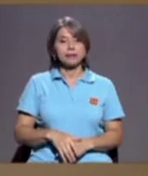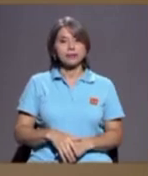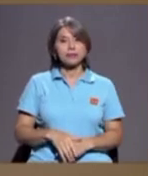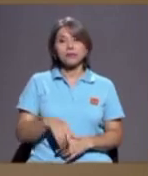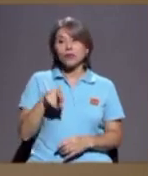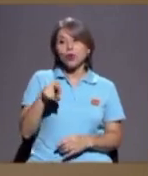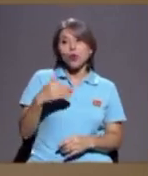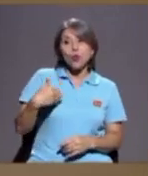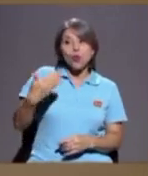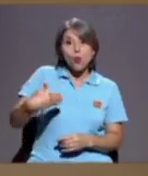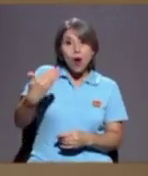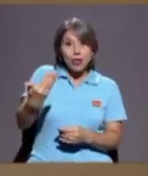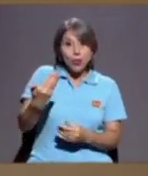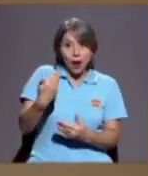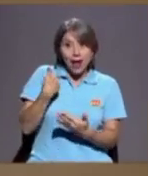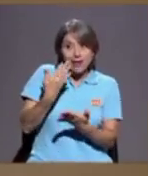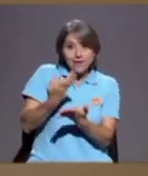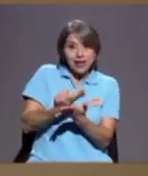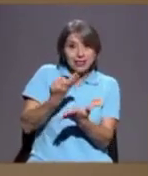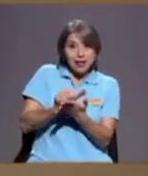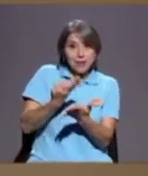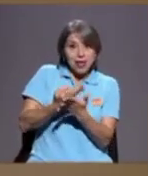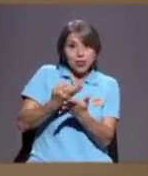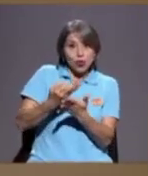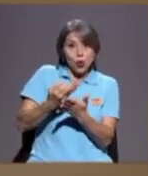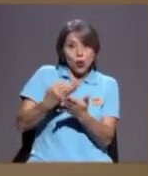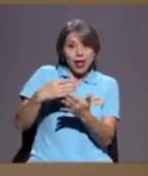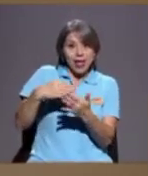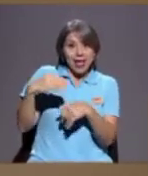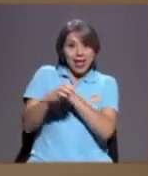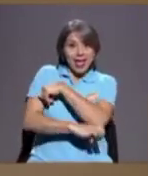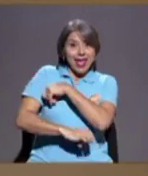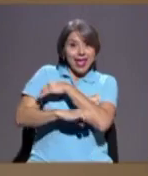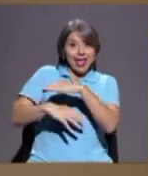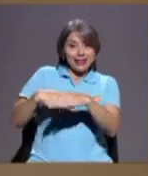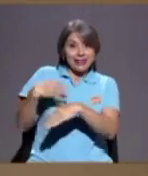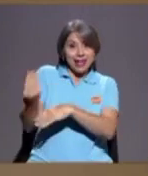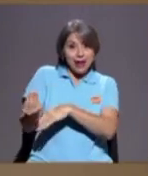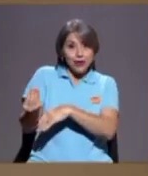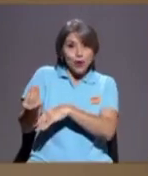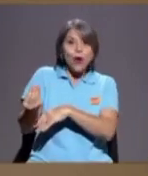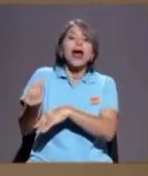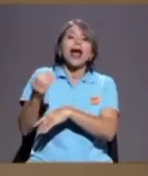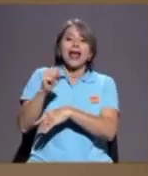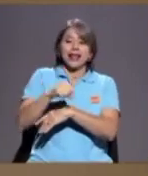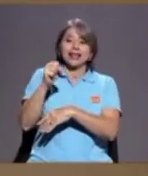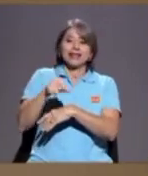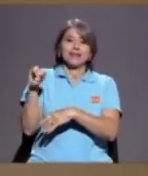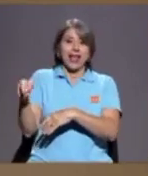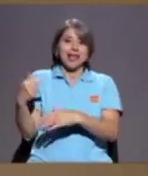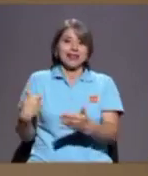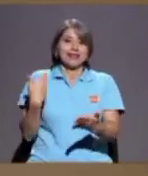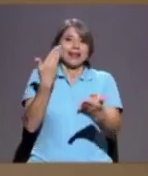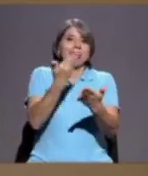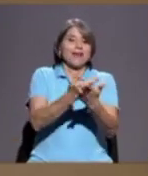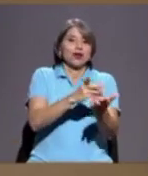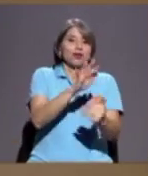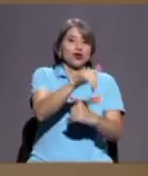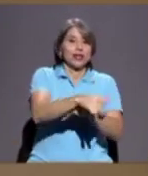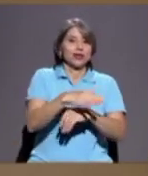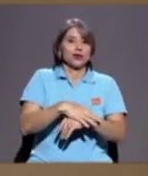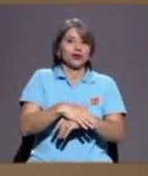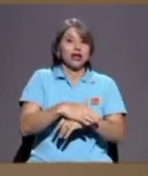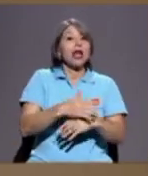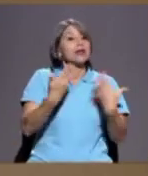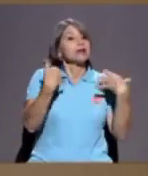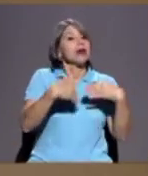cuando había financiamiento externo, llegaban ahí los proyectos. Quien ocupó la silla que yo